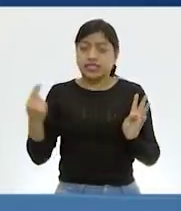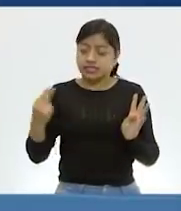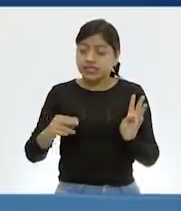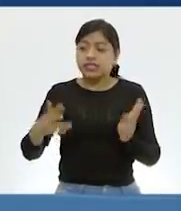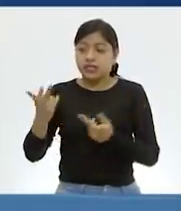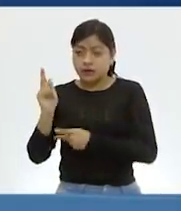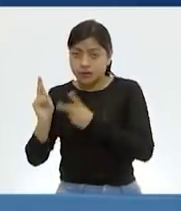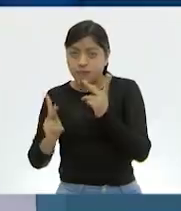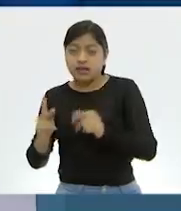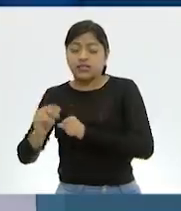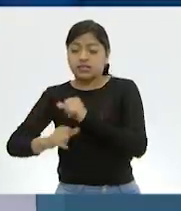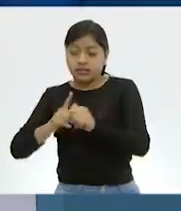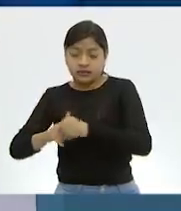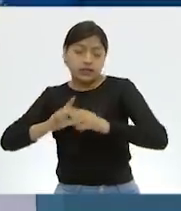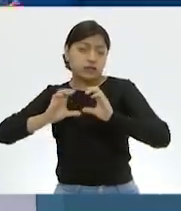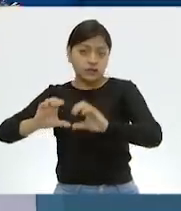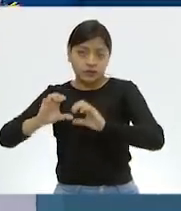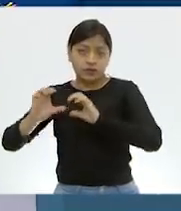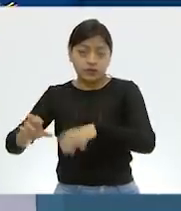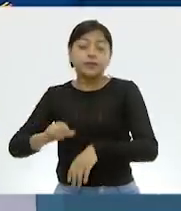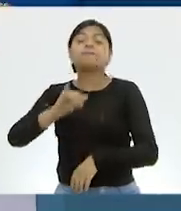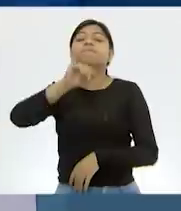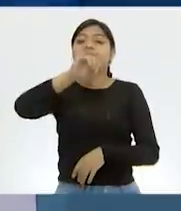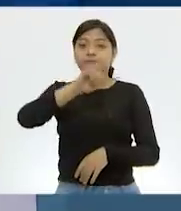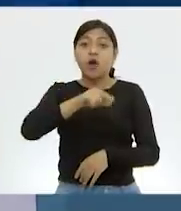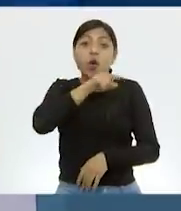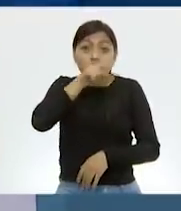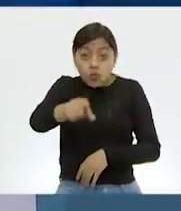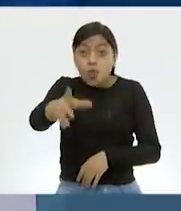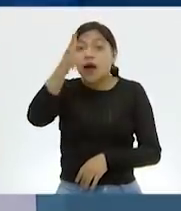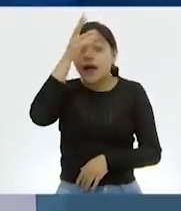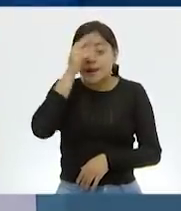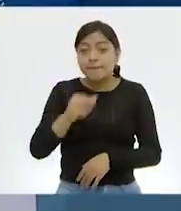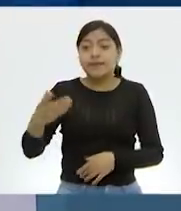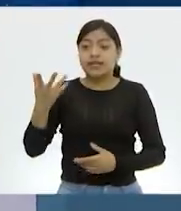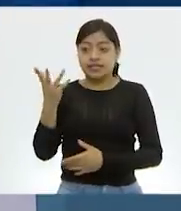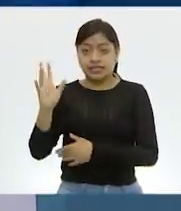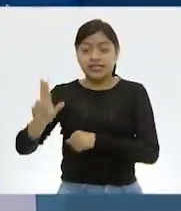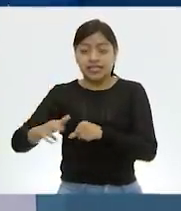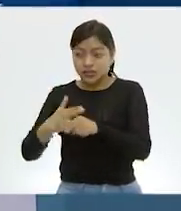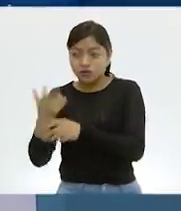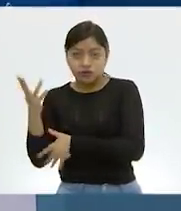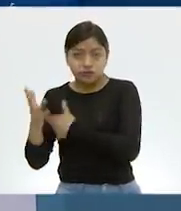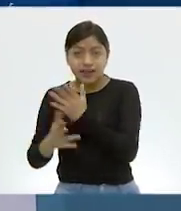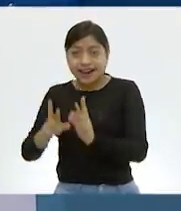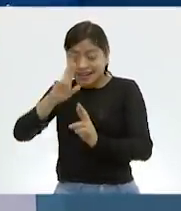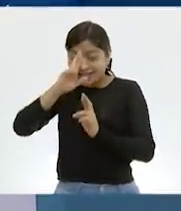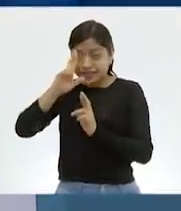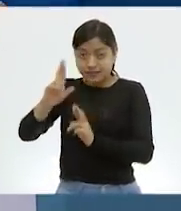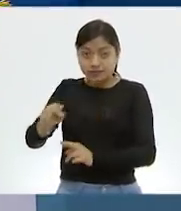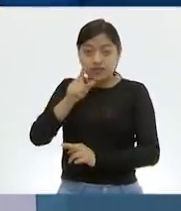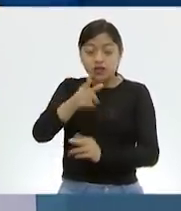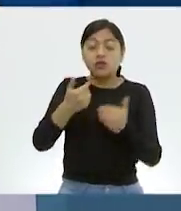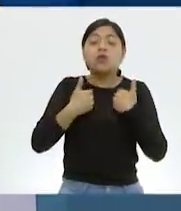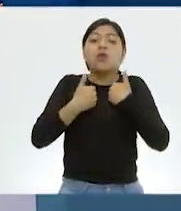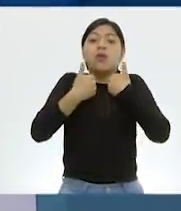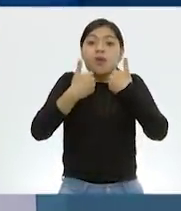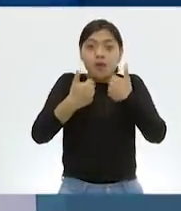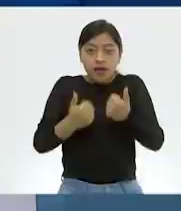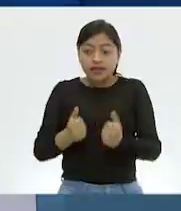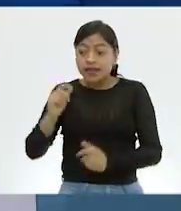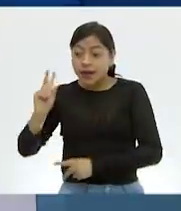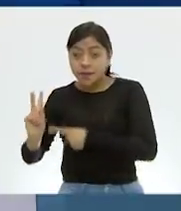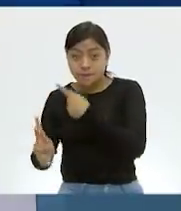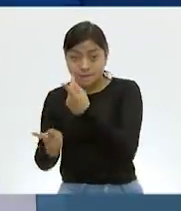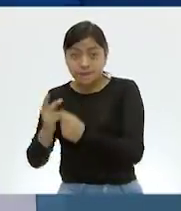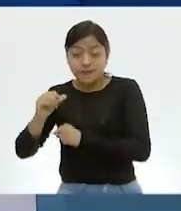¿verdad, maestra? Así es. Si aprendemos a respetar a la naturaleza, dándonos cuenta que tanto las